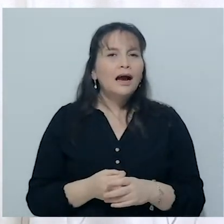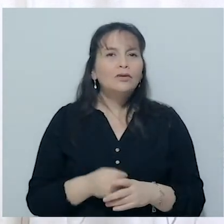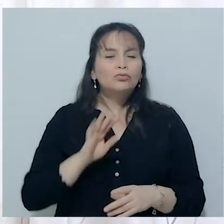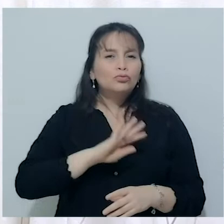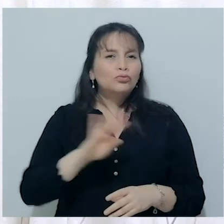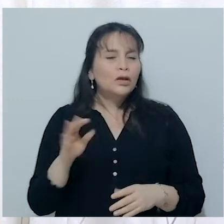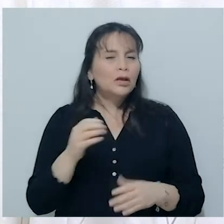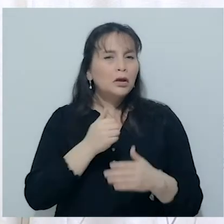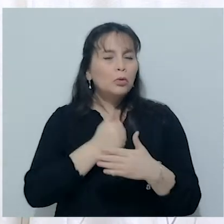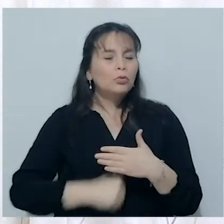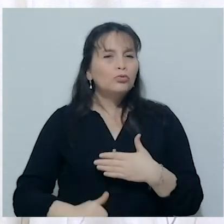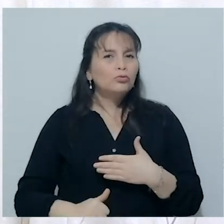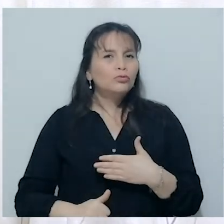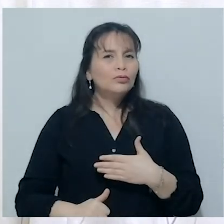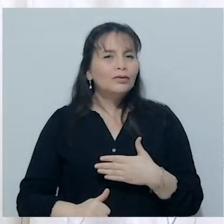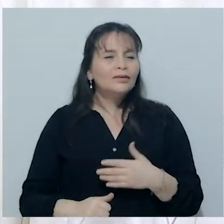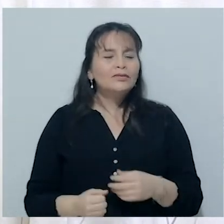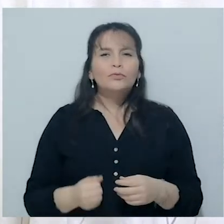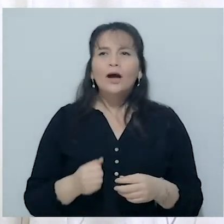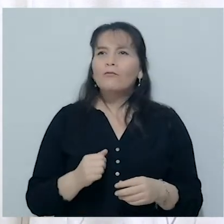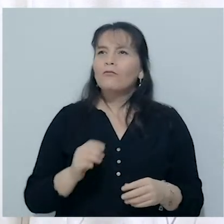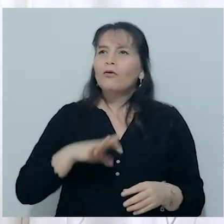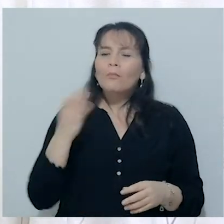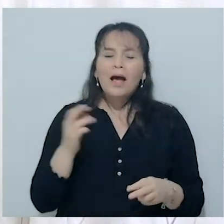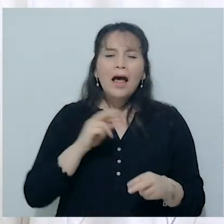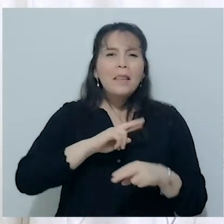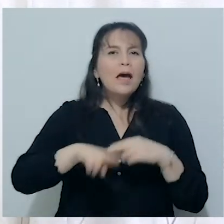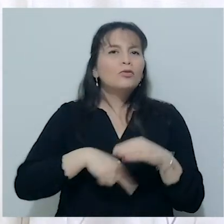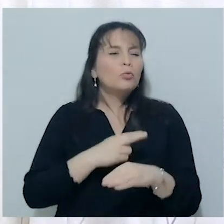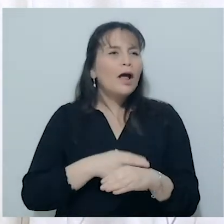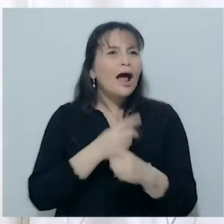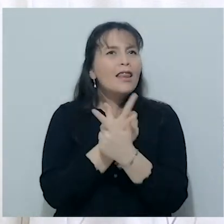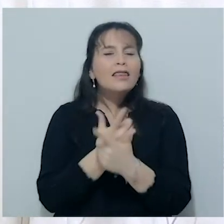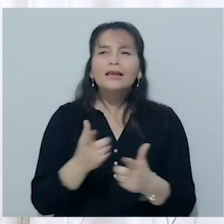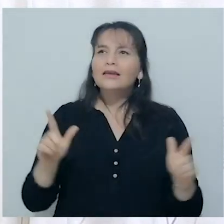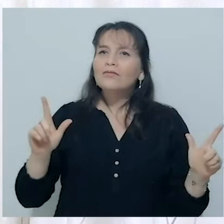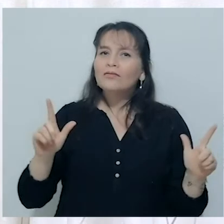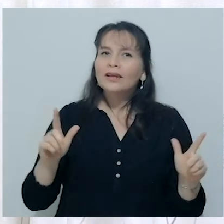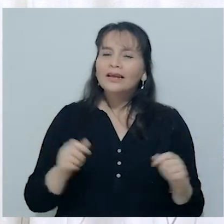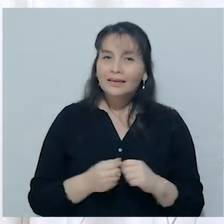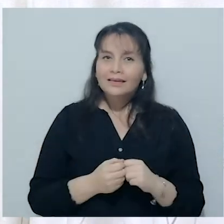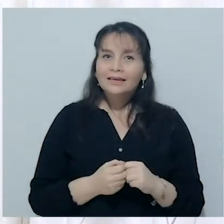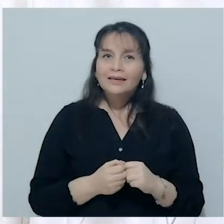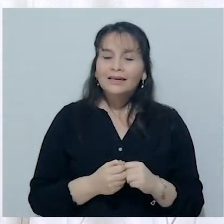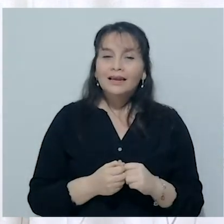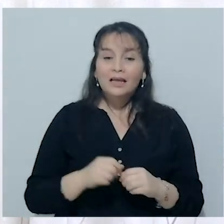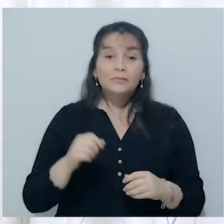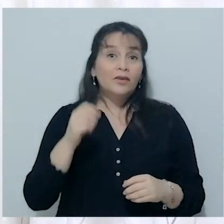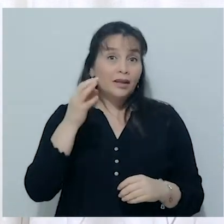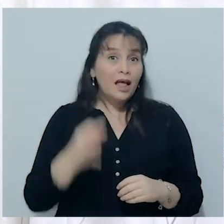manera natural y espontánea, que sus hijos no piensan que usted está predicando un sermón más, sino que de manera